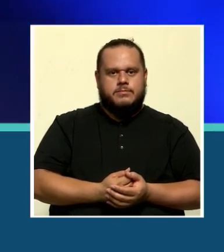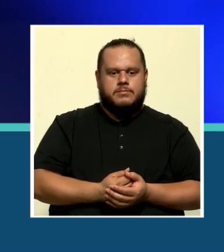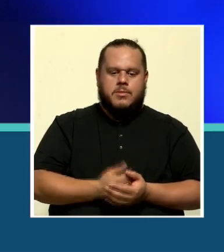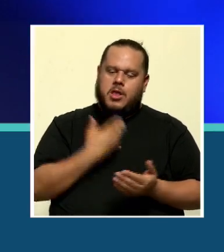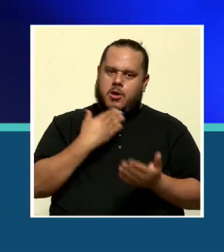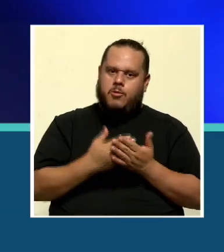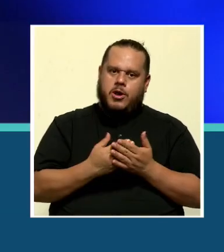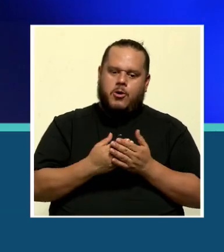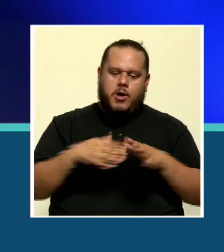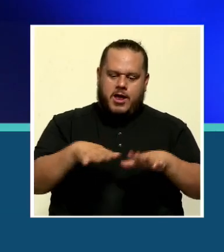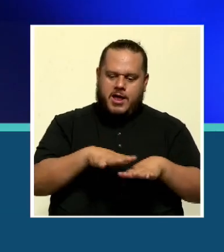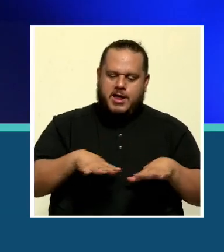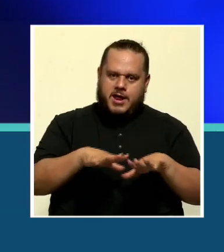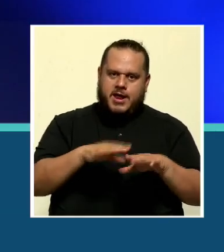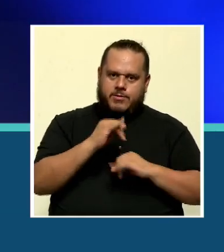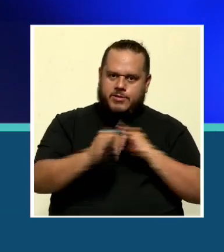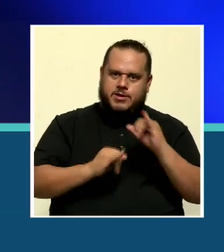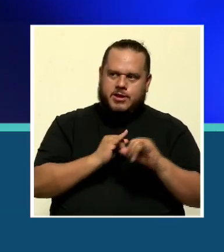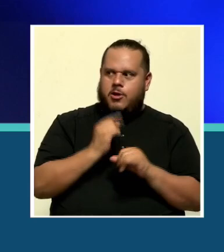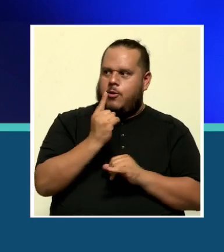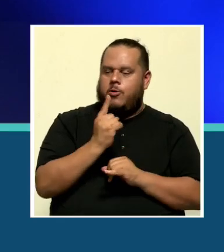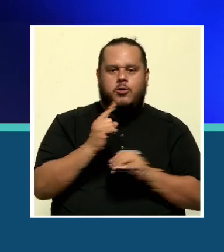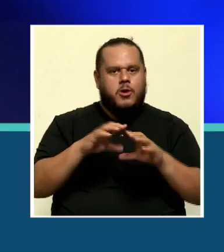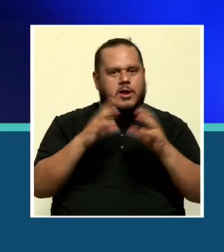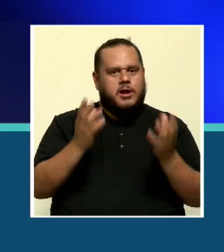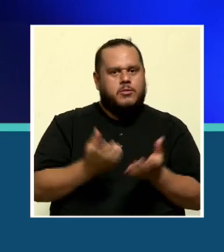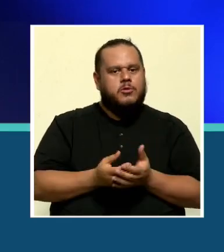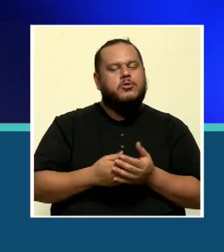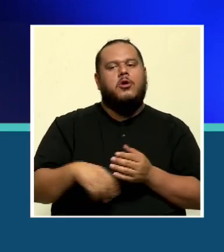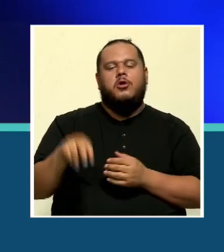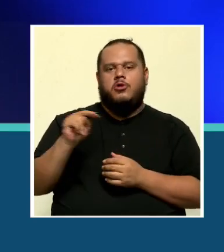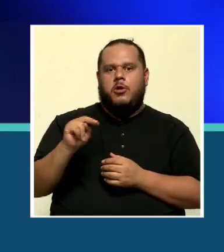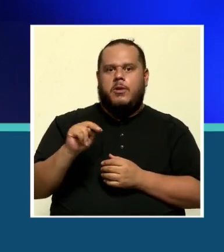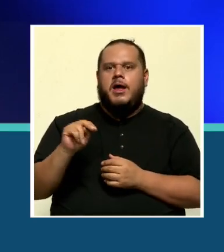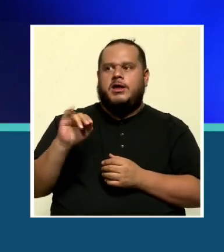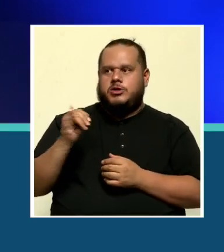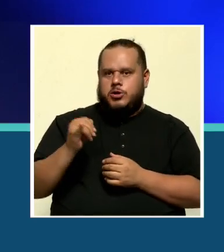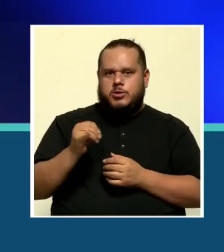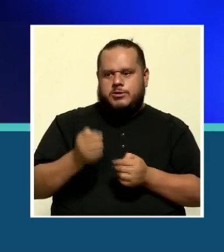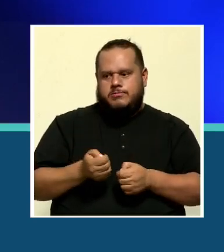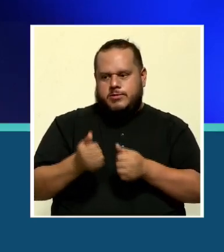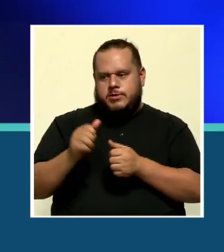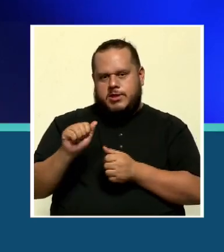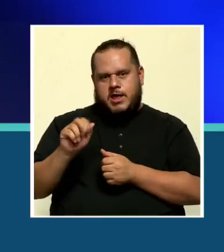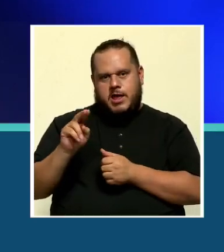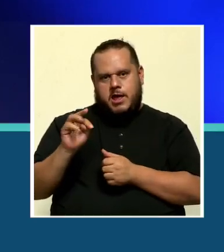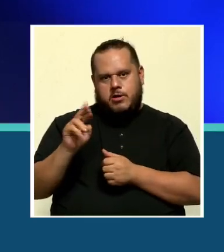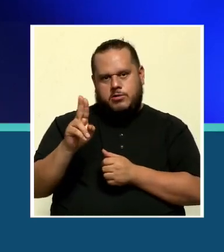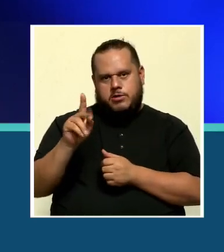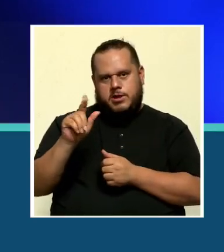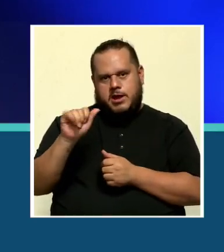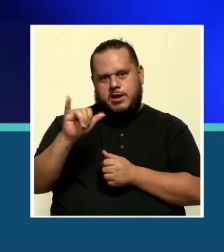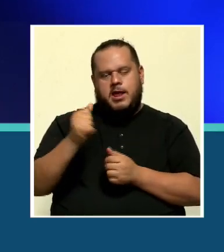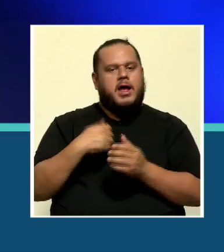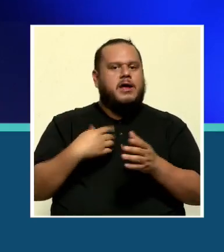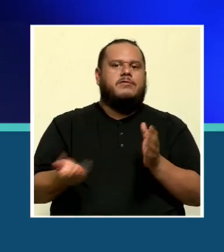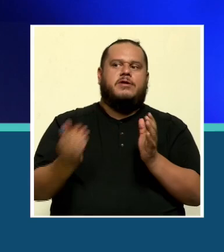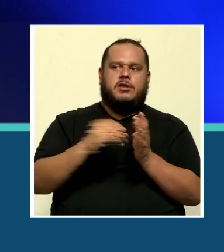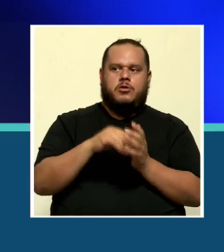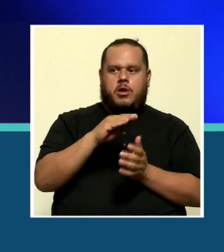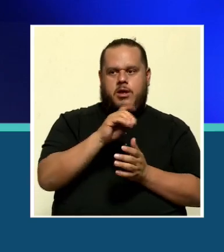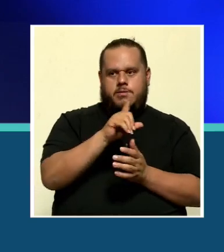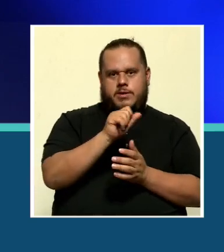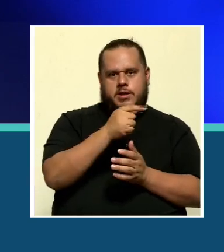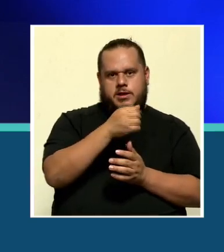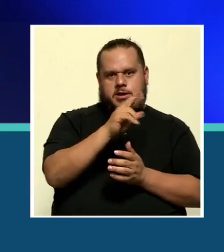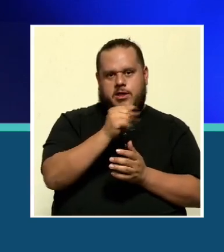Bueno, en el campo internacional, el número 1 del mundo, Novak Djokovic, expulsado de Australia, regresó a Belgrado este mismo lunes, el día en